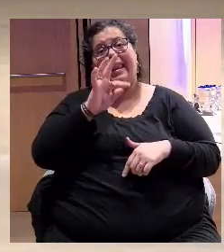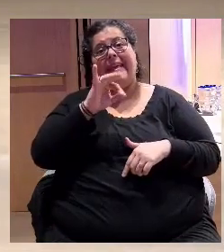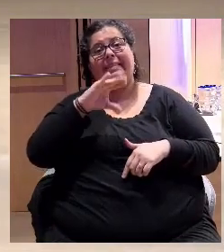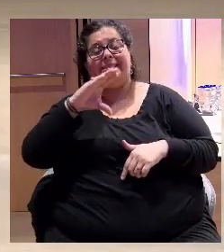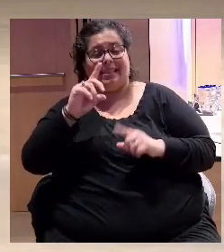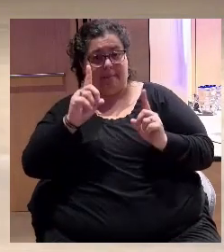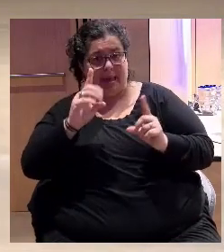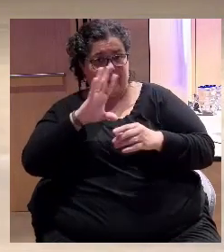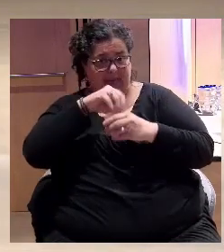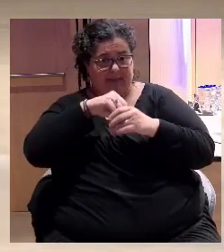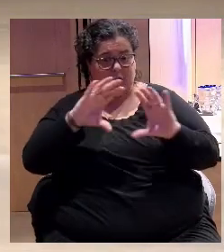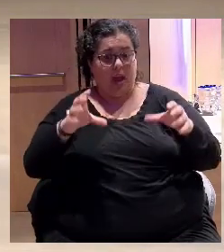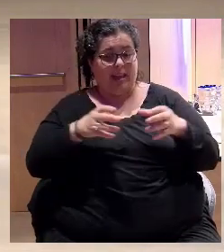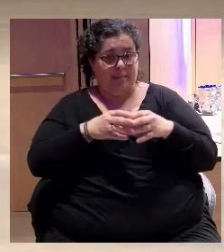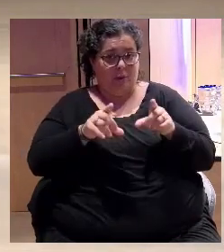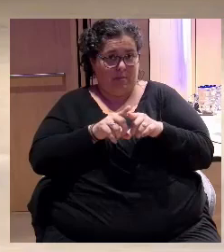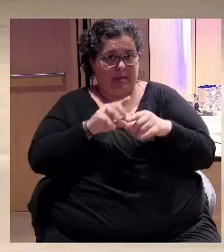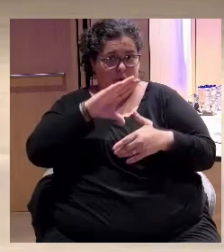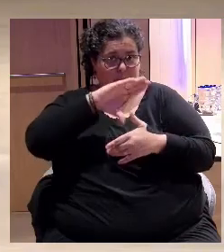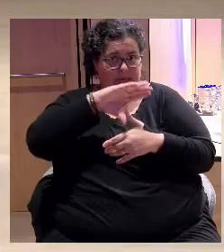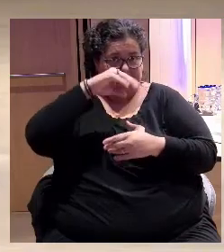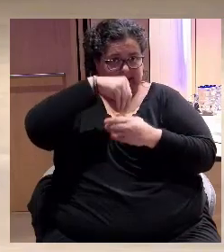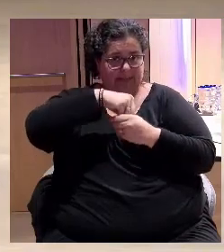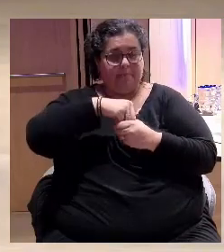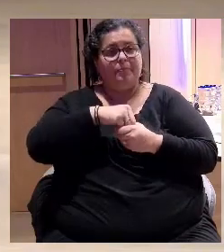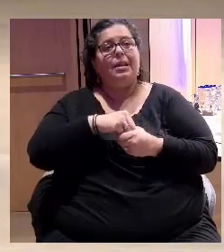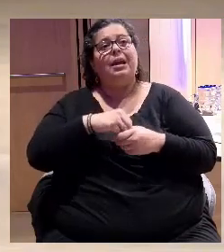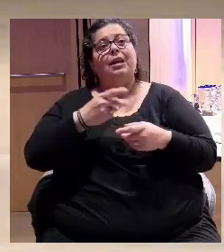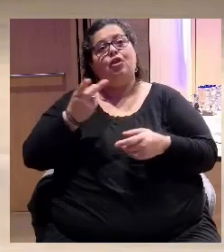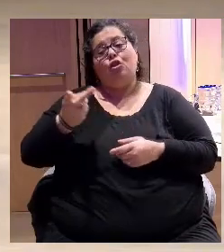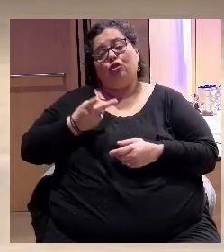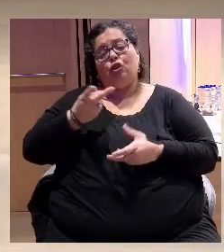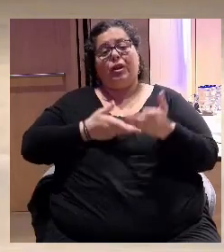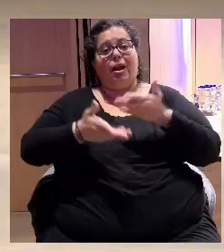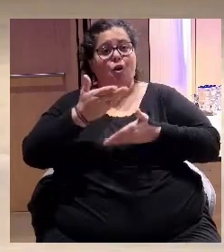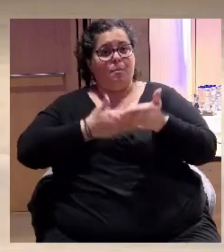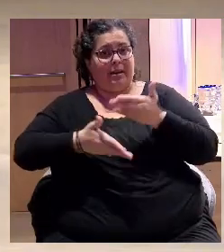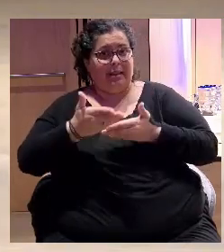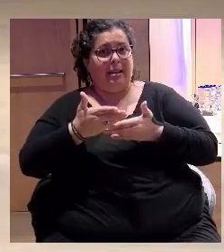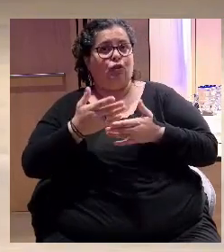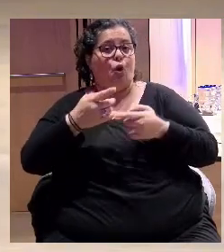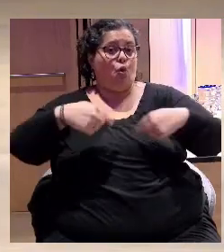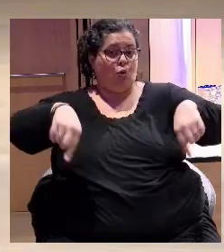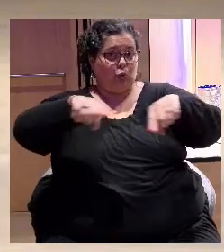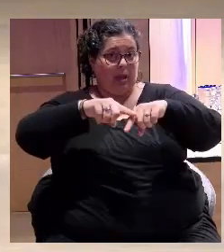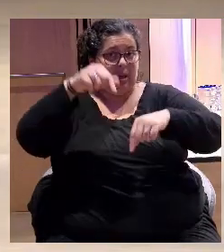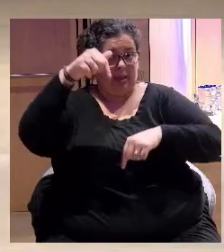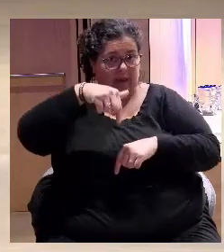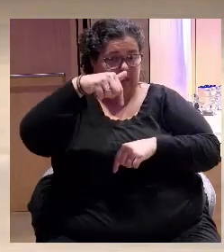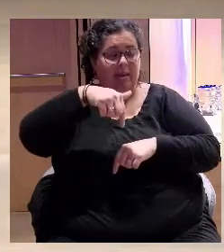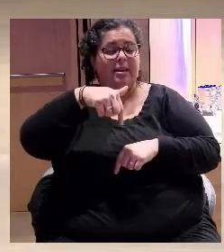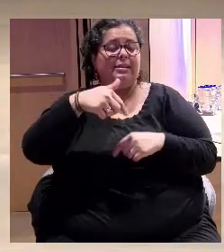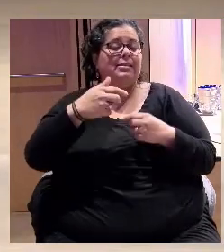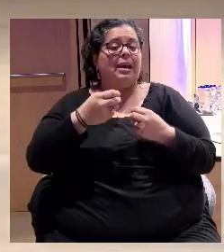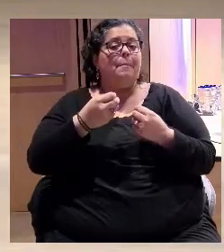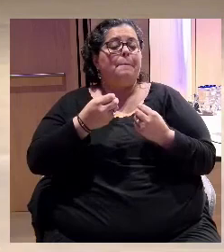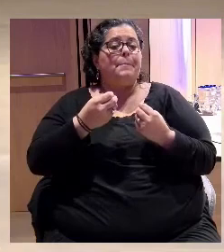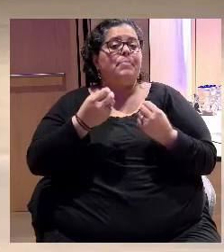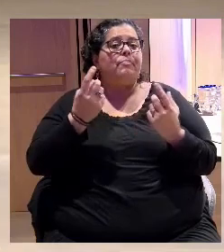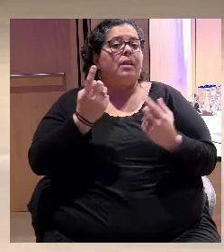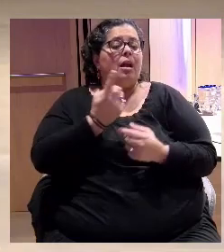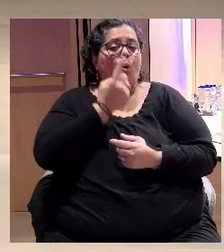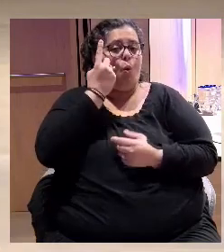también del equipo de la división. Vamos a estar compartiendo con ustedes en el día de hoy lo que sería